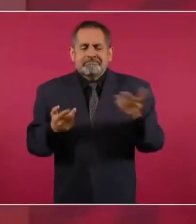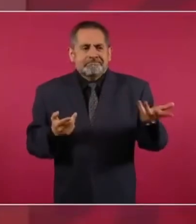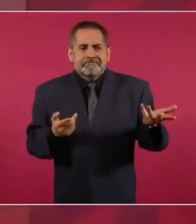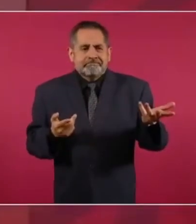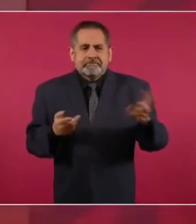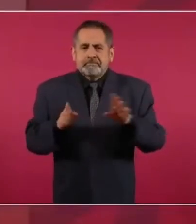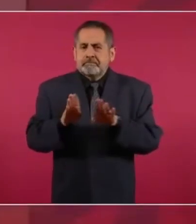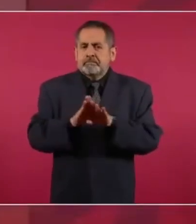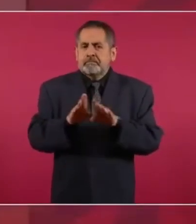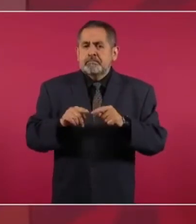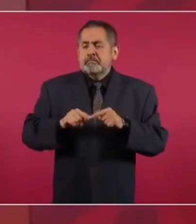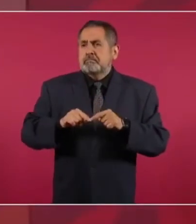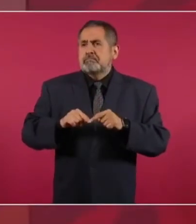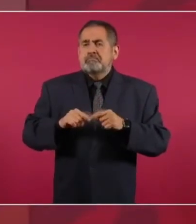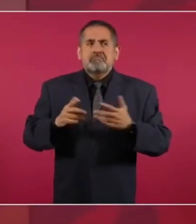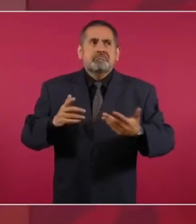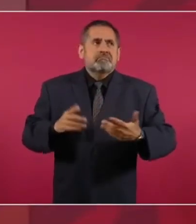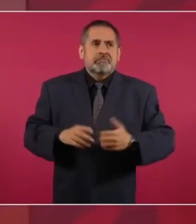o